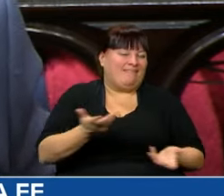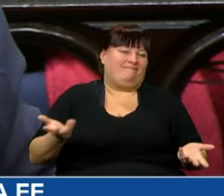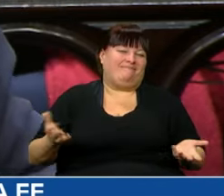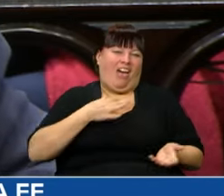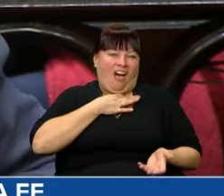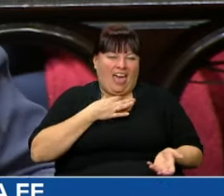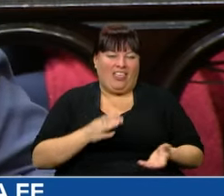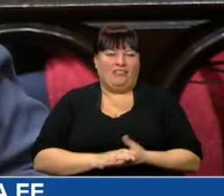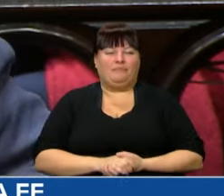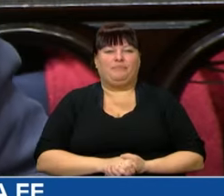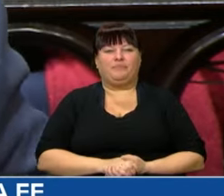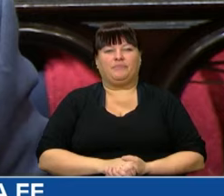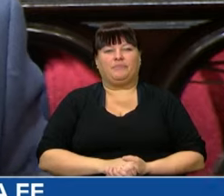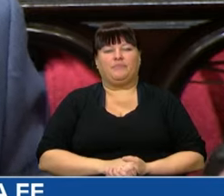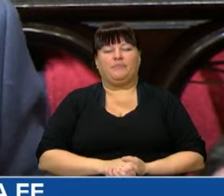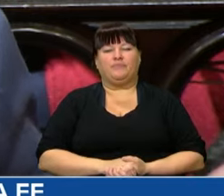Cuando